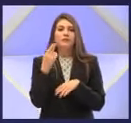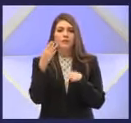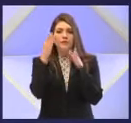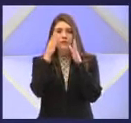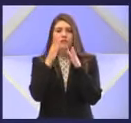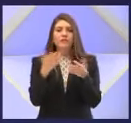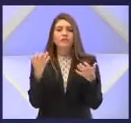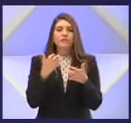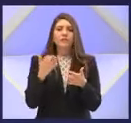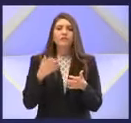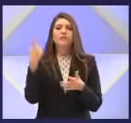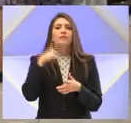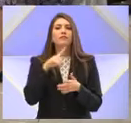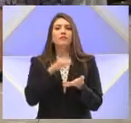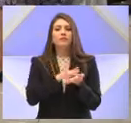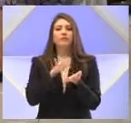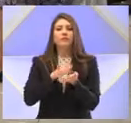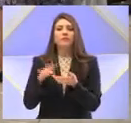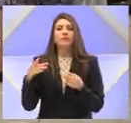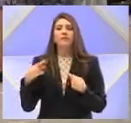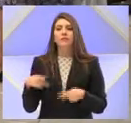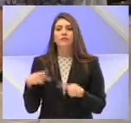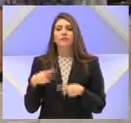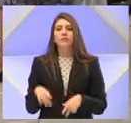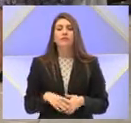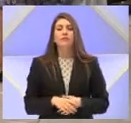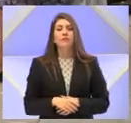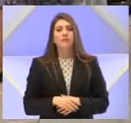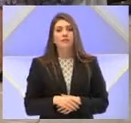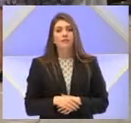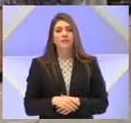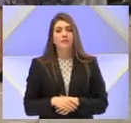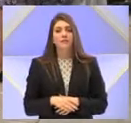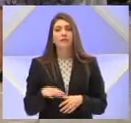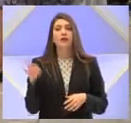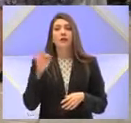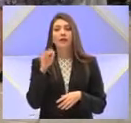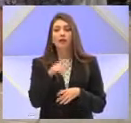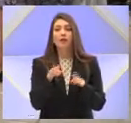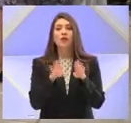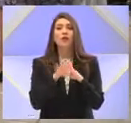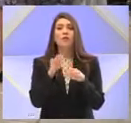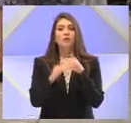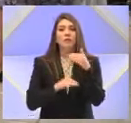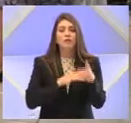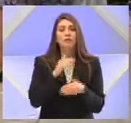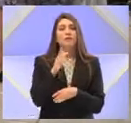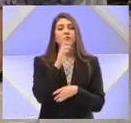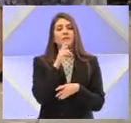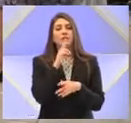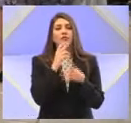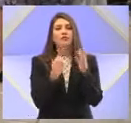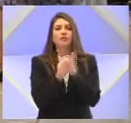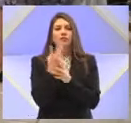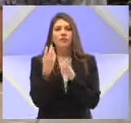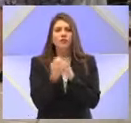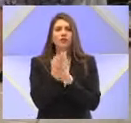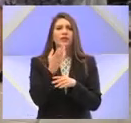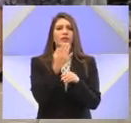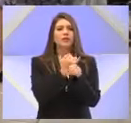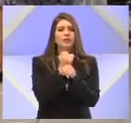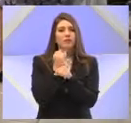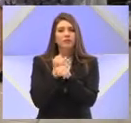en las personas entonces si toda esa explosión de avances de investigación y de innovación se ha